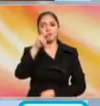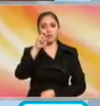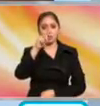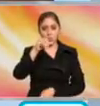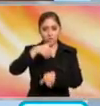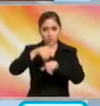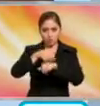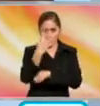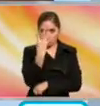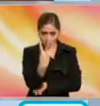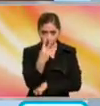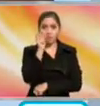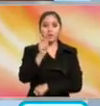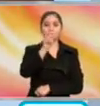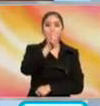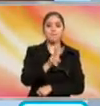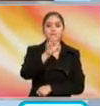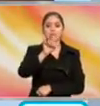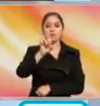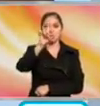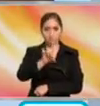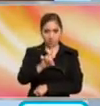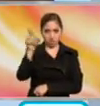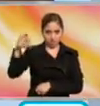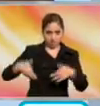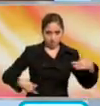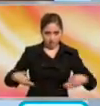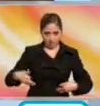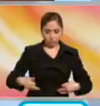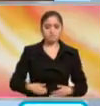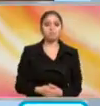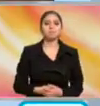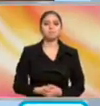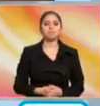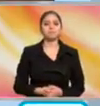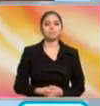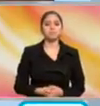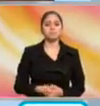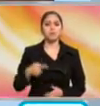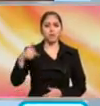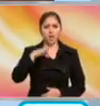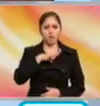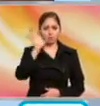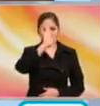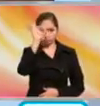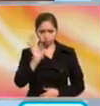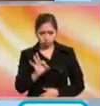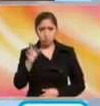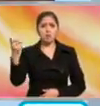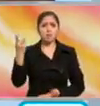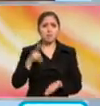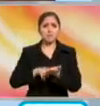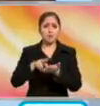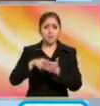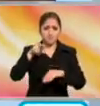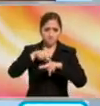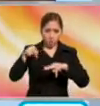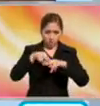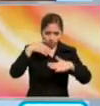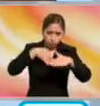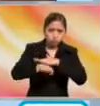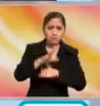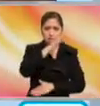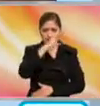Está viernes, sábado y domingo. Tienen muchas ofertas, está a 500 pesos, pero si usted se pone vivo